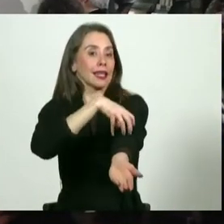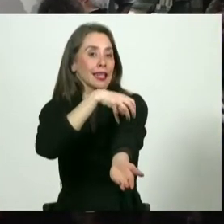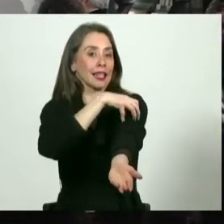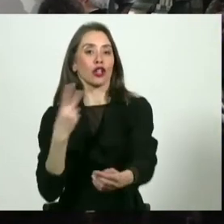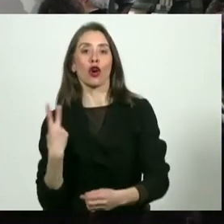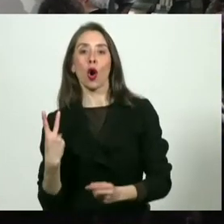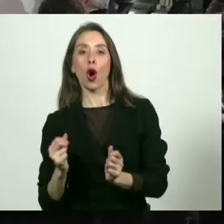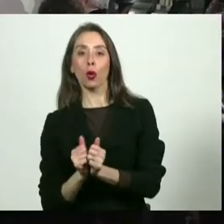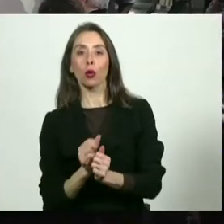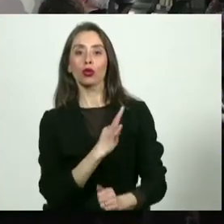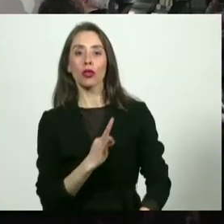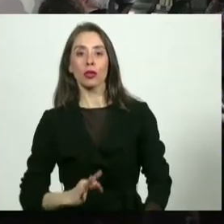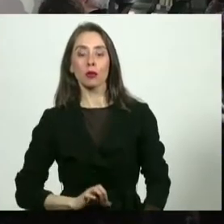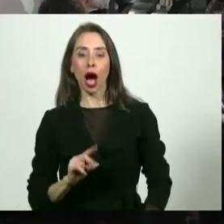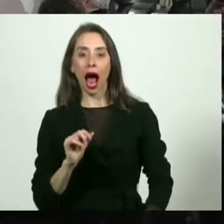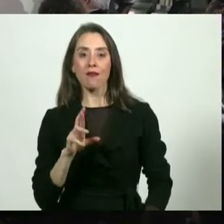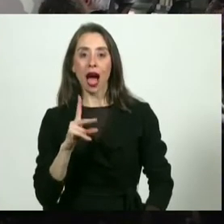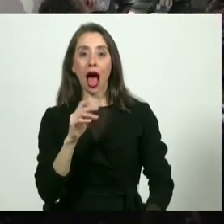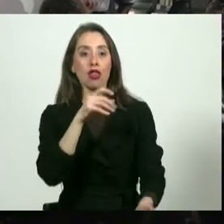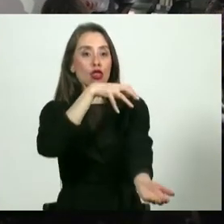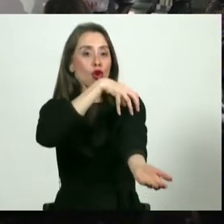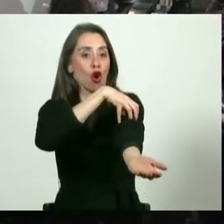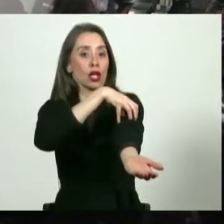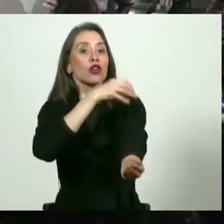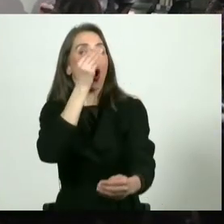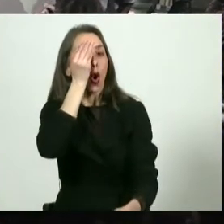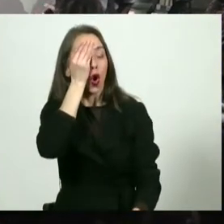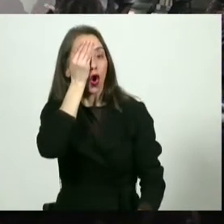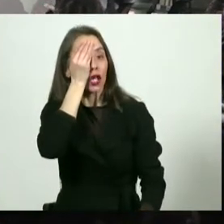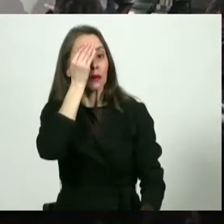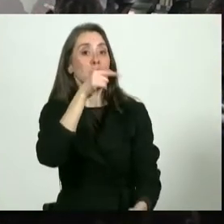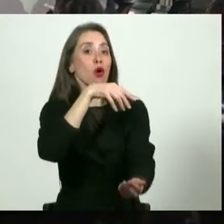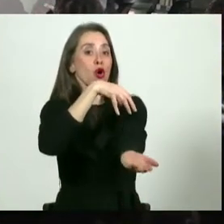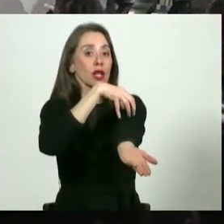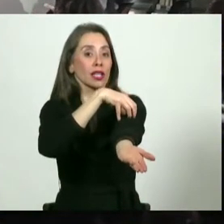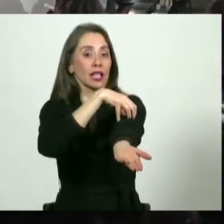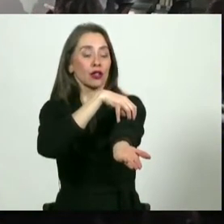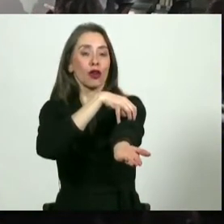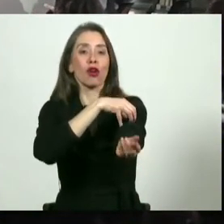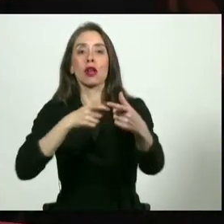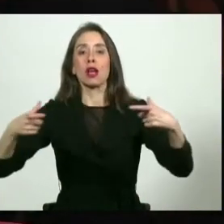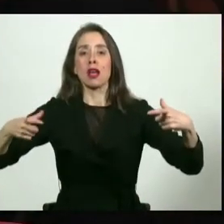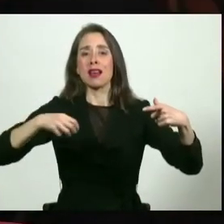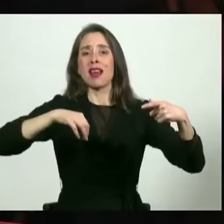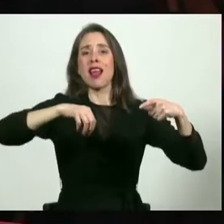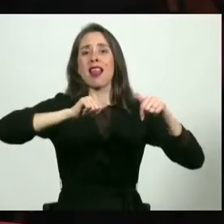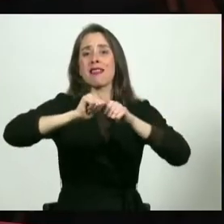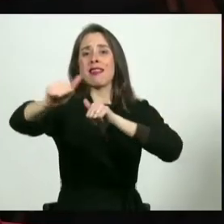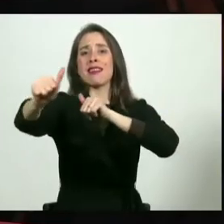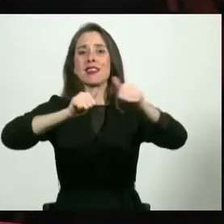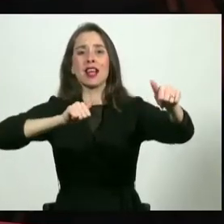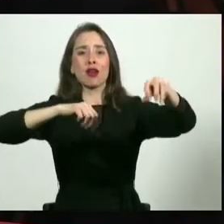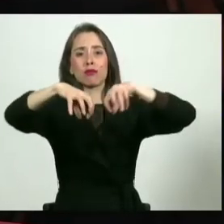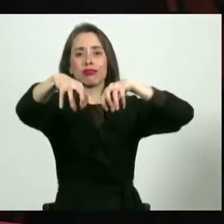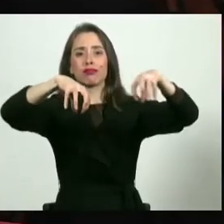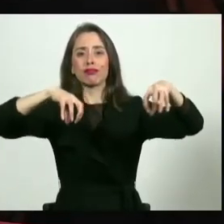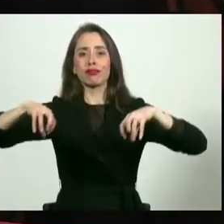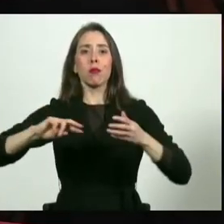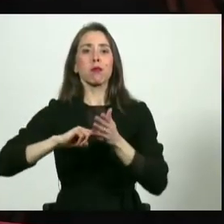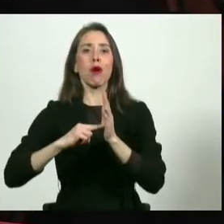diputado Alvarado. La región de Coquimbo es una región, como nuestras regiones, dispersa, con problemas